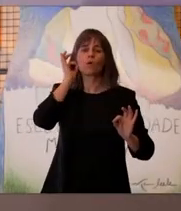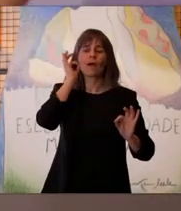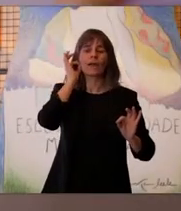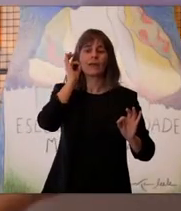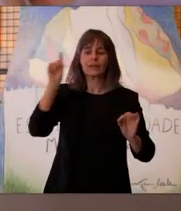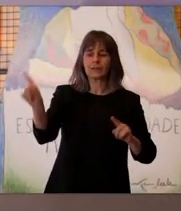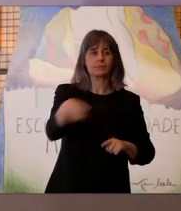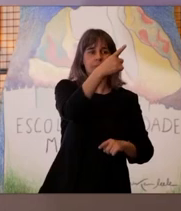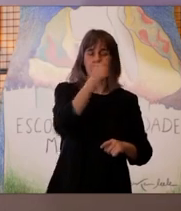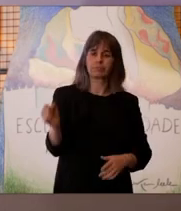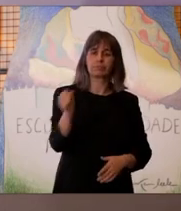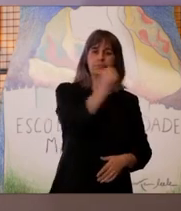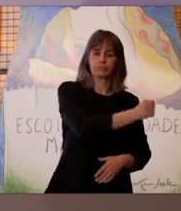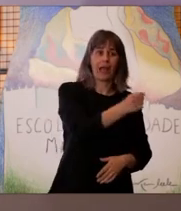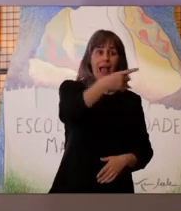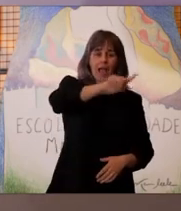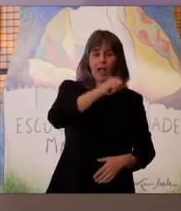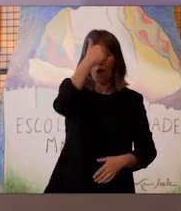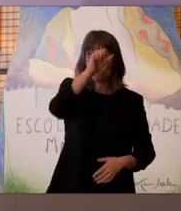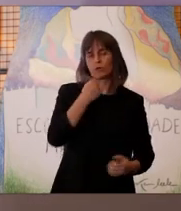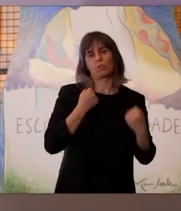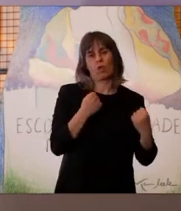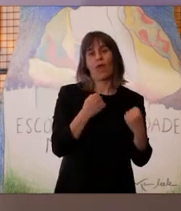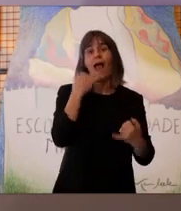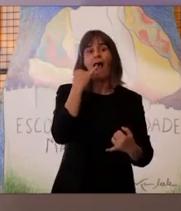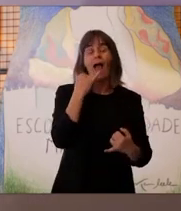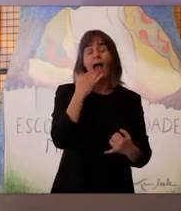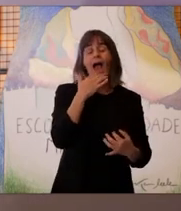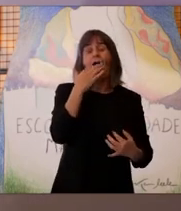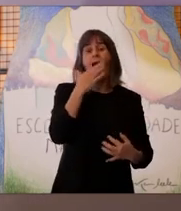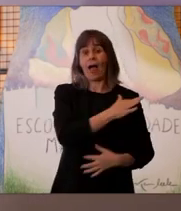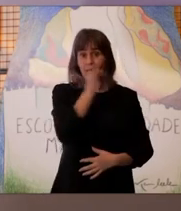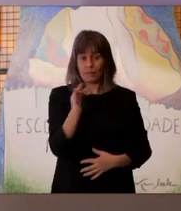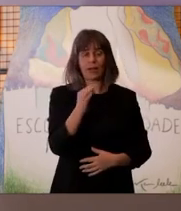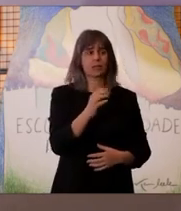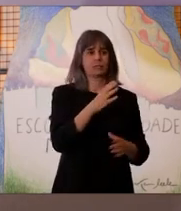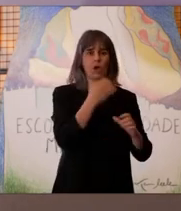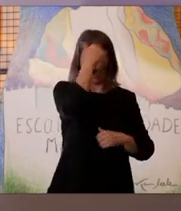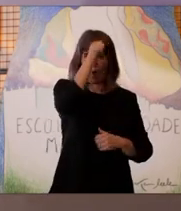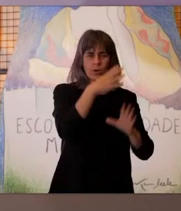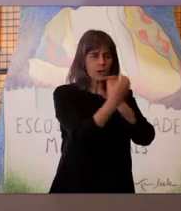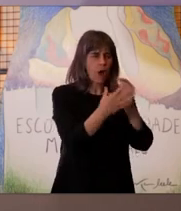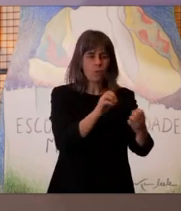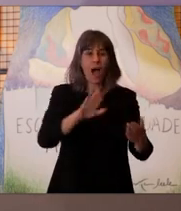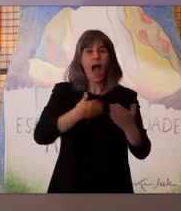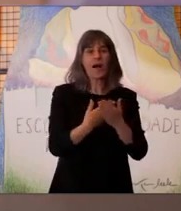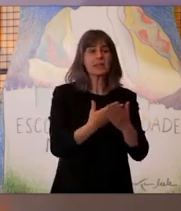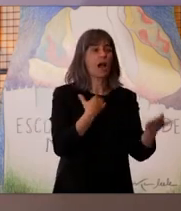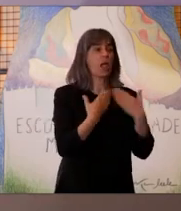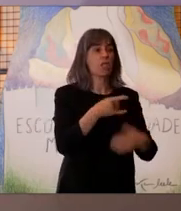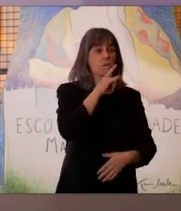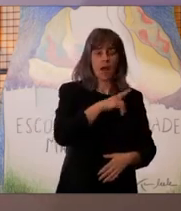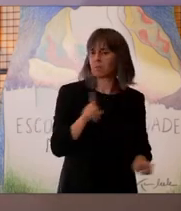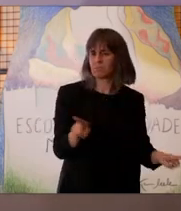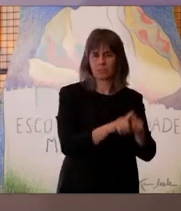tienen todo el poder y además se ponen de acuerdo entre ellos incluso entre los que no se llevan bien y esas cosas sí que